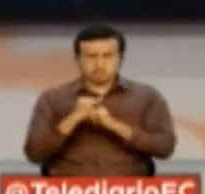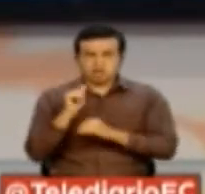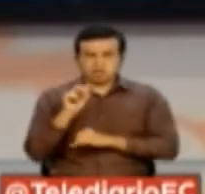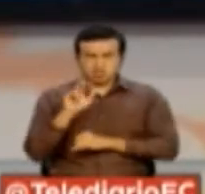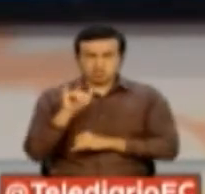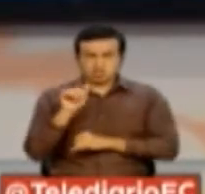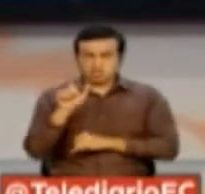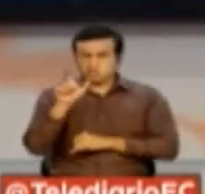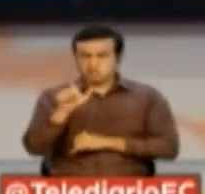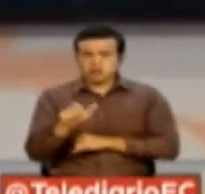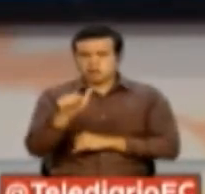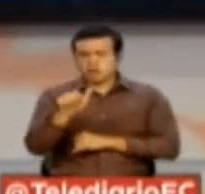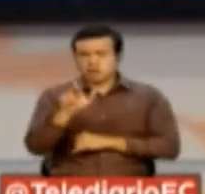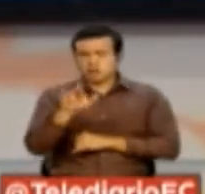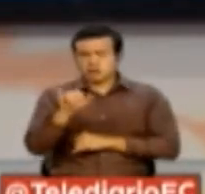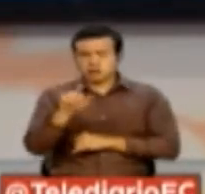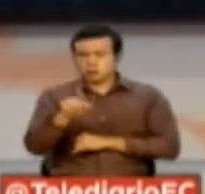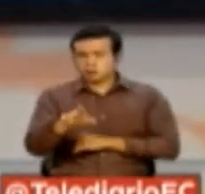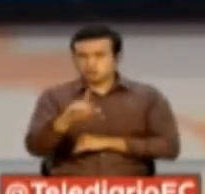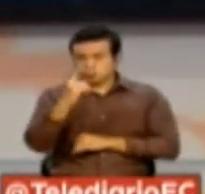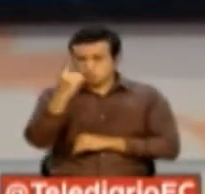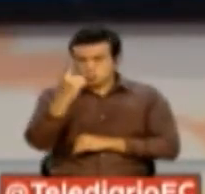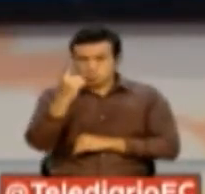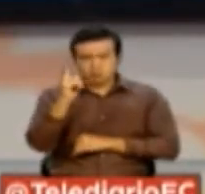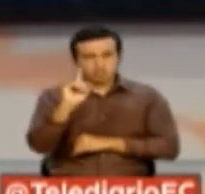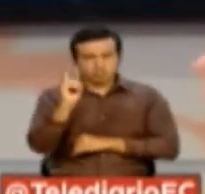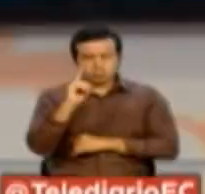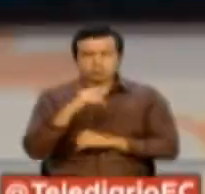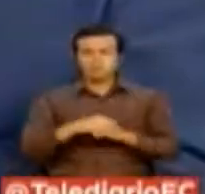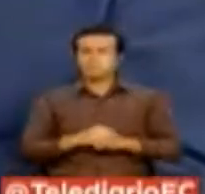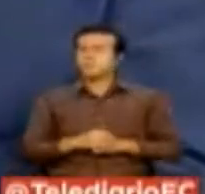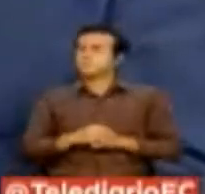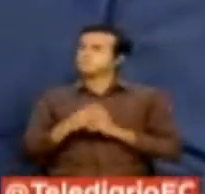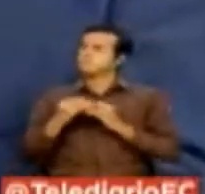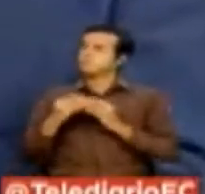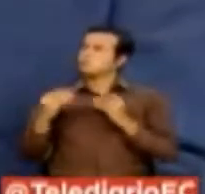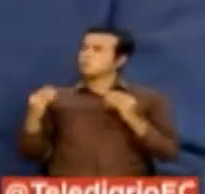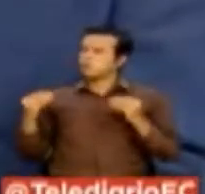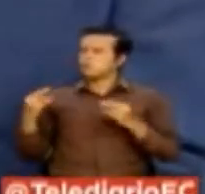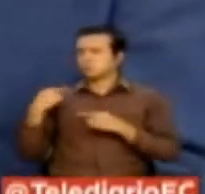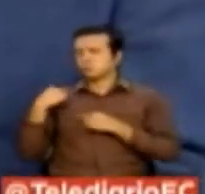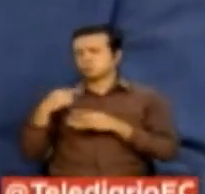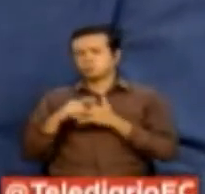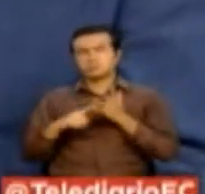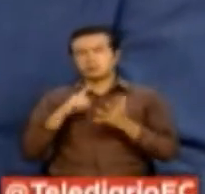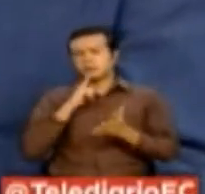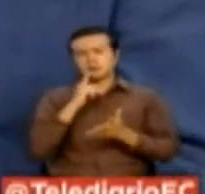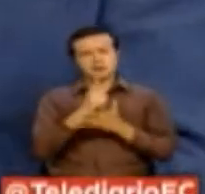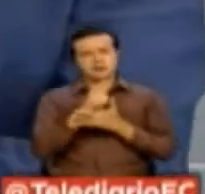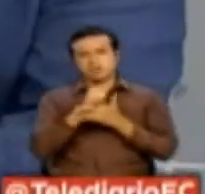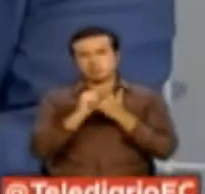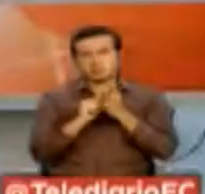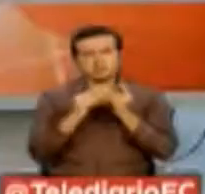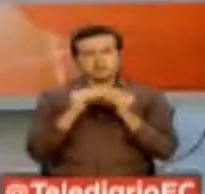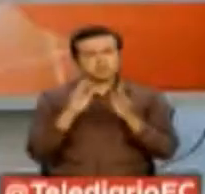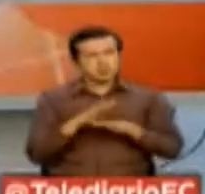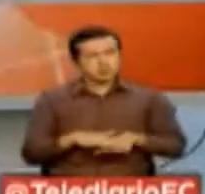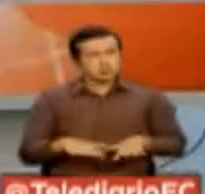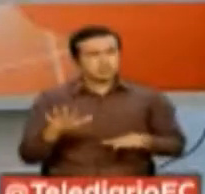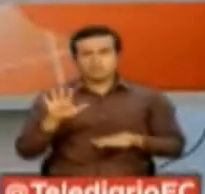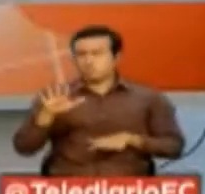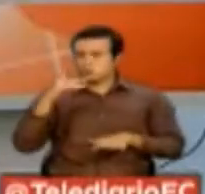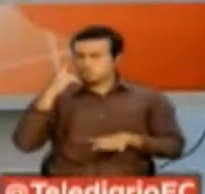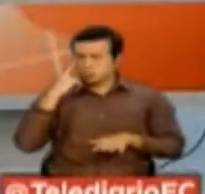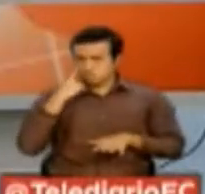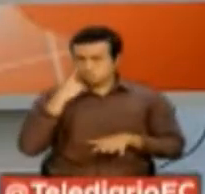obviamente el señor arias no puede haber actuado solo hay una cadena de corresponsabilidad y todo esto nos llevaría